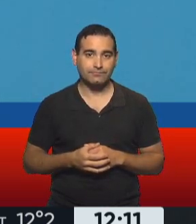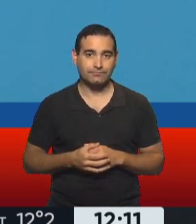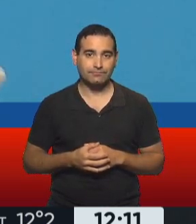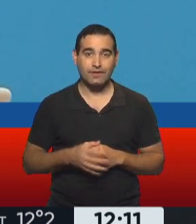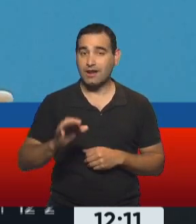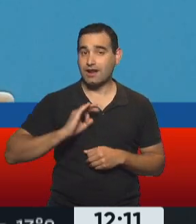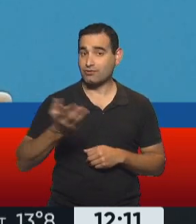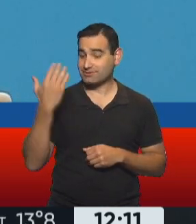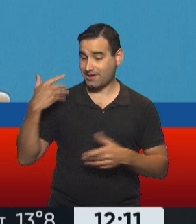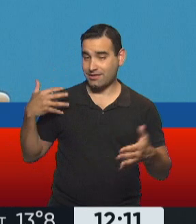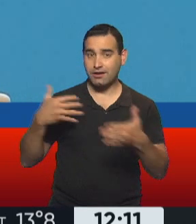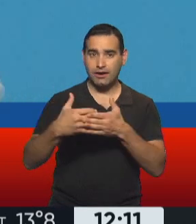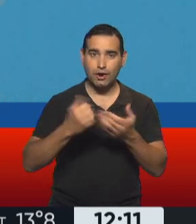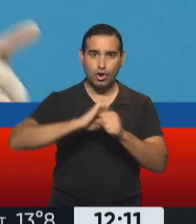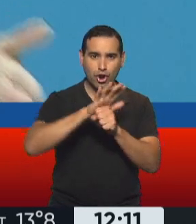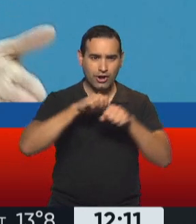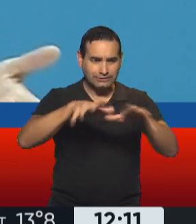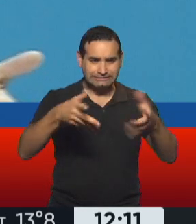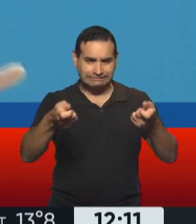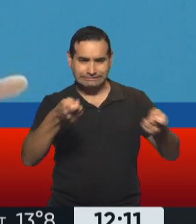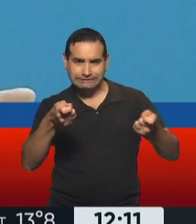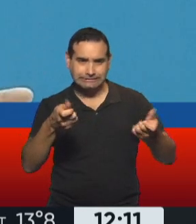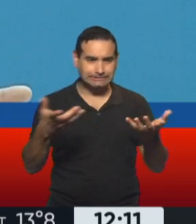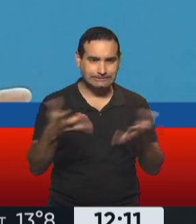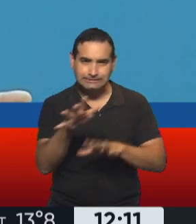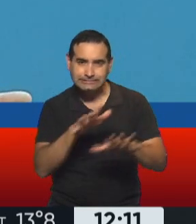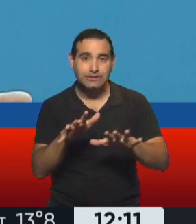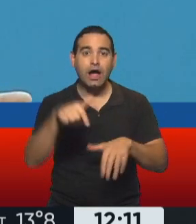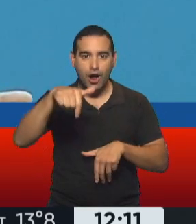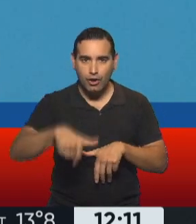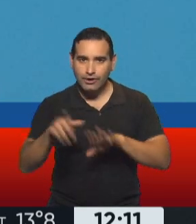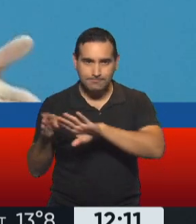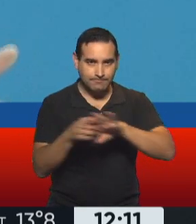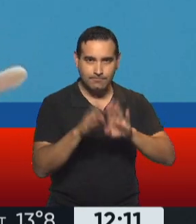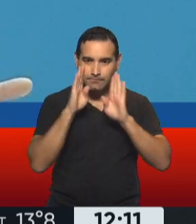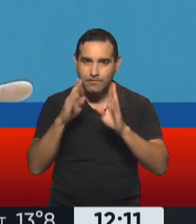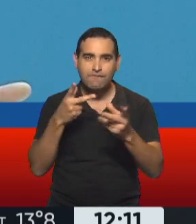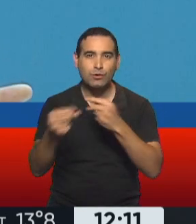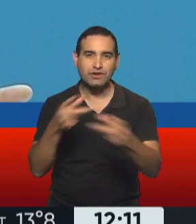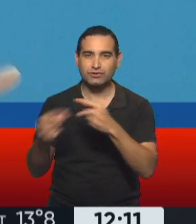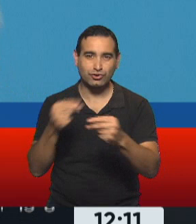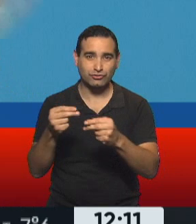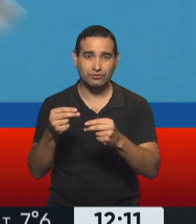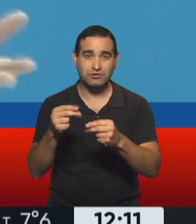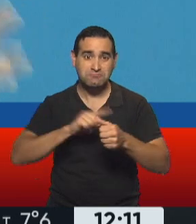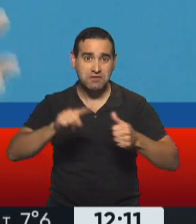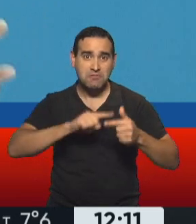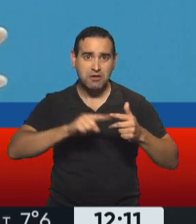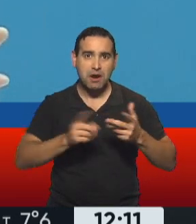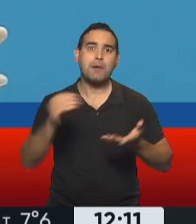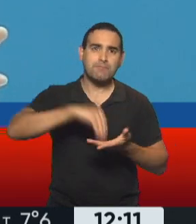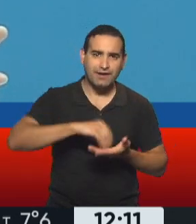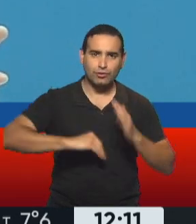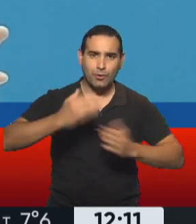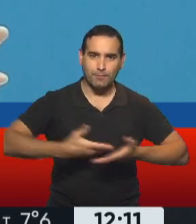Durante el año pasado gestionamos la pandemia, ahora estamos gestionando la vacunación. Mientras hicimos todo eso, recuperamos la obra